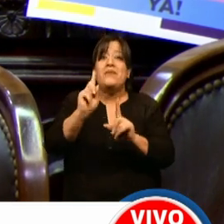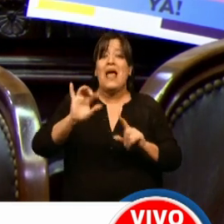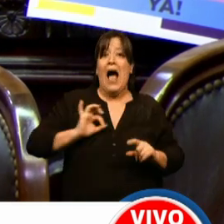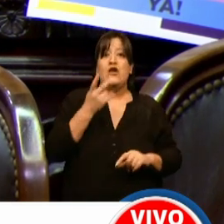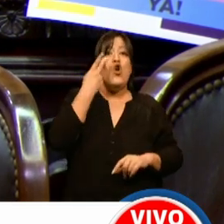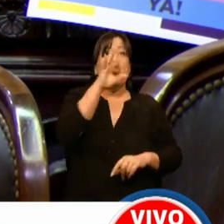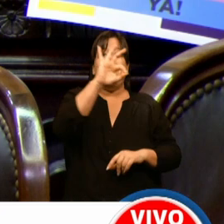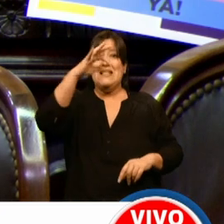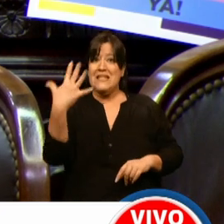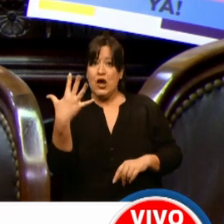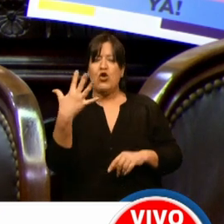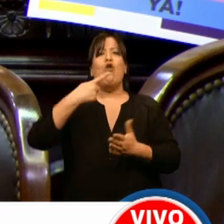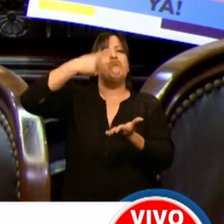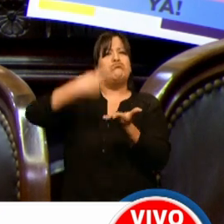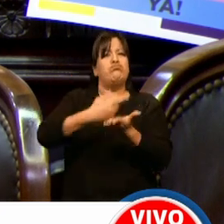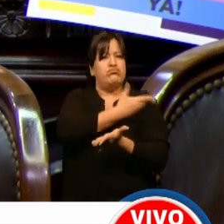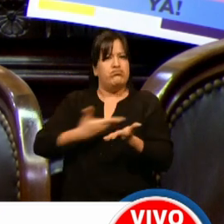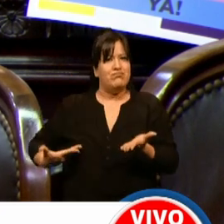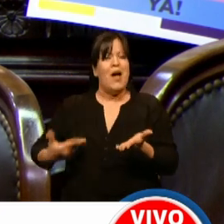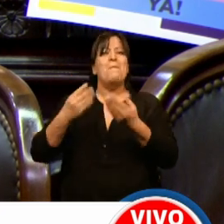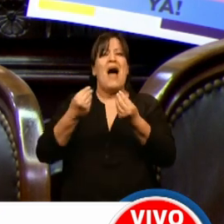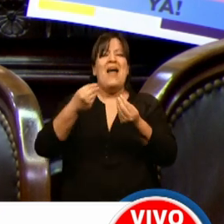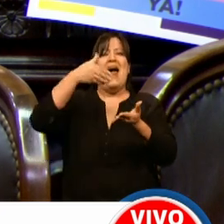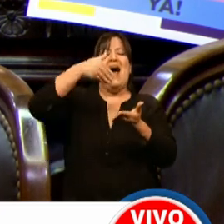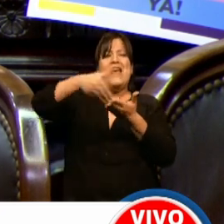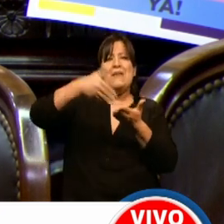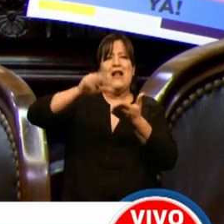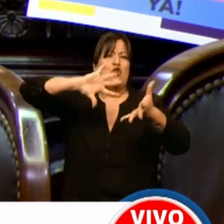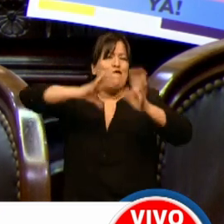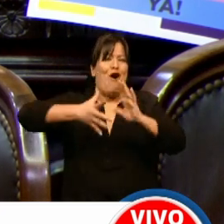en el decreto contra toda la forma de discriminación